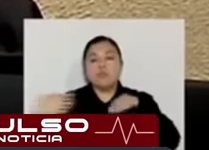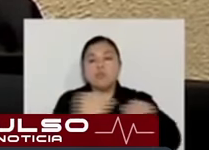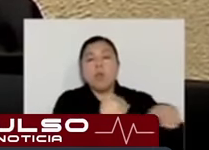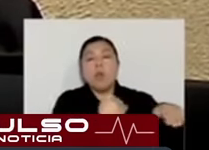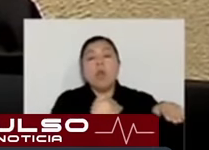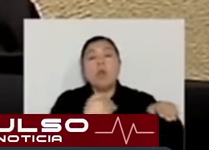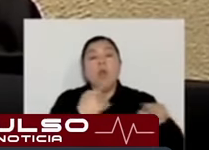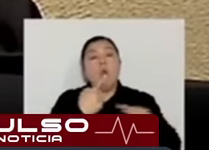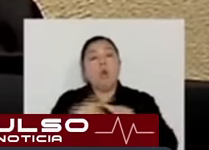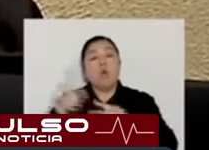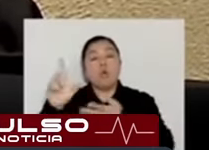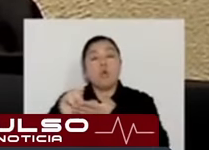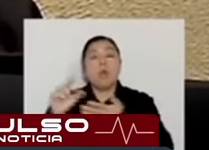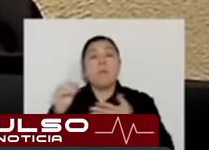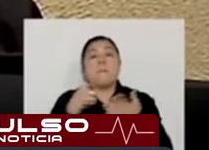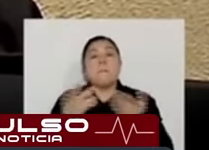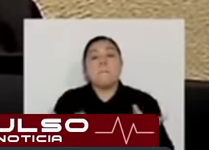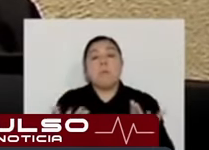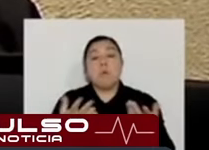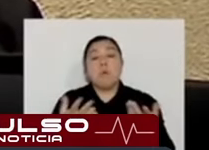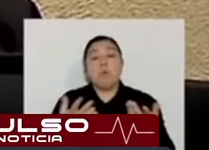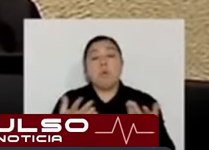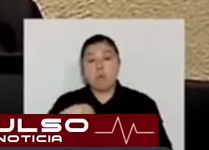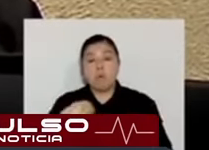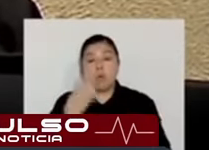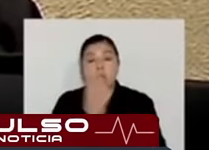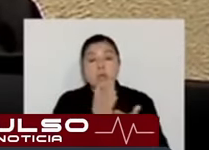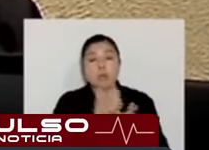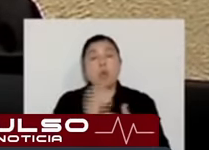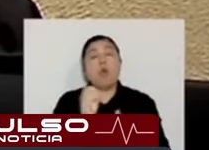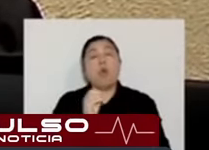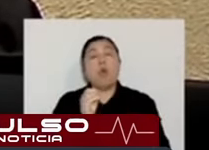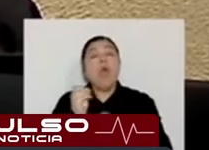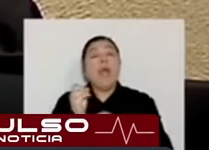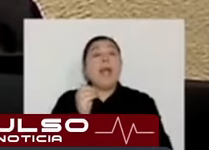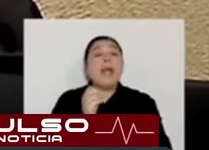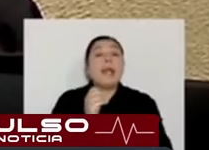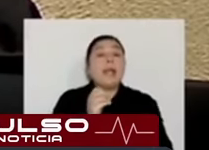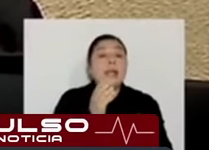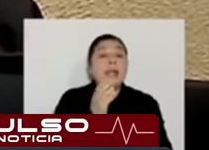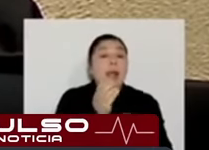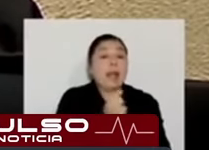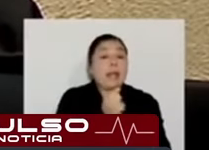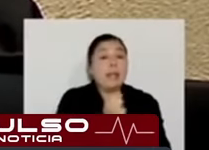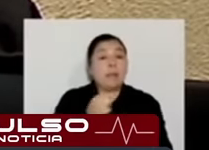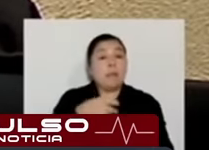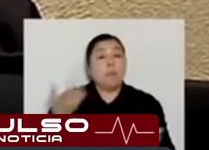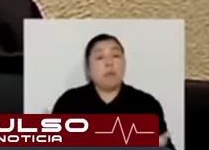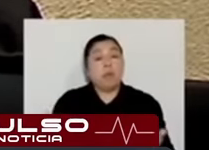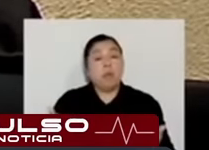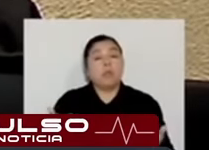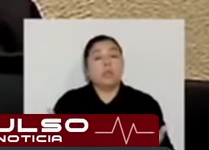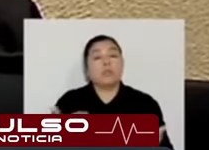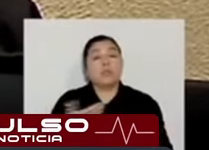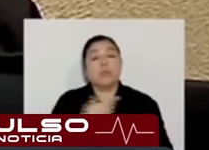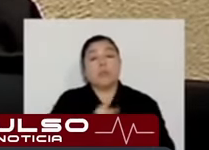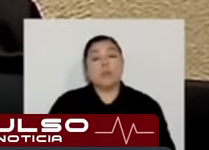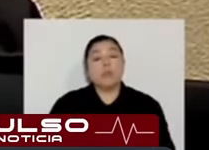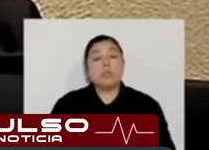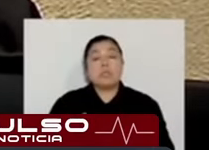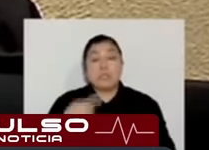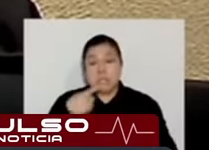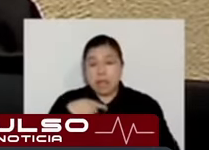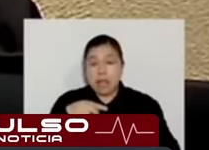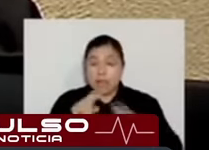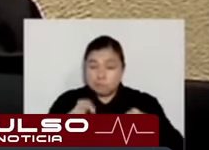para llevar, por ejemplo, a su hijo al colegio o ir a trabajar. Es por eso, presidente, que pido urgentemente generar un estudio